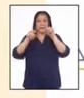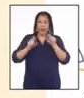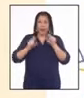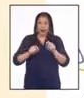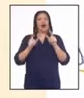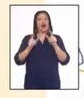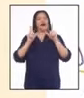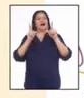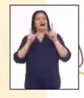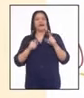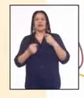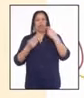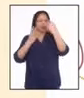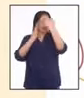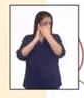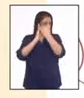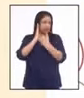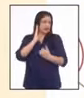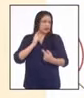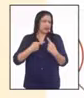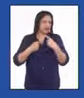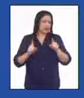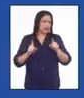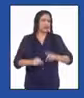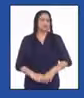admiración, etc.